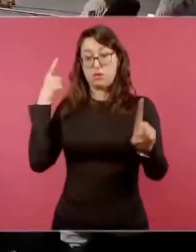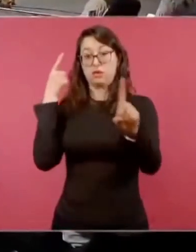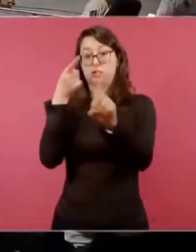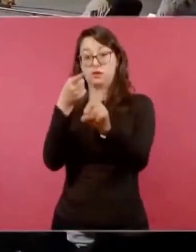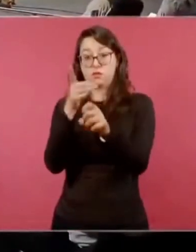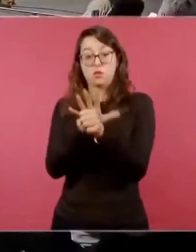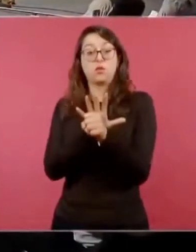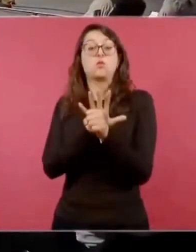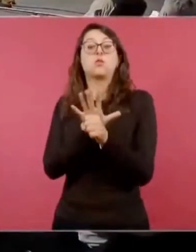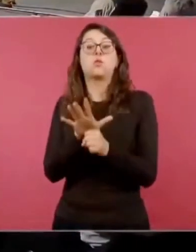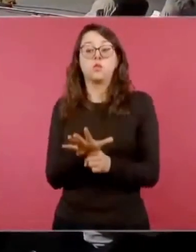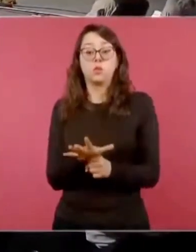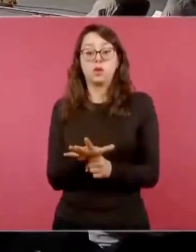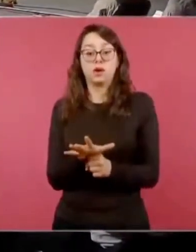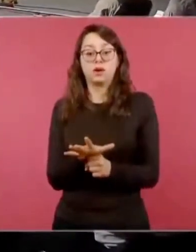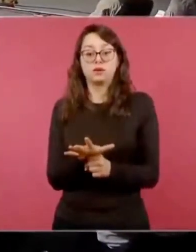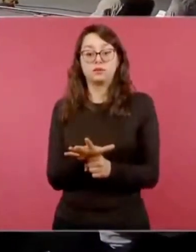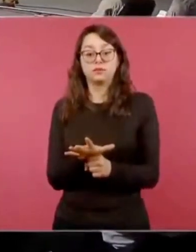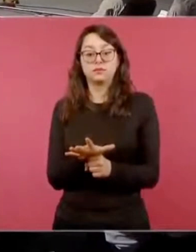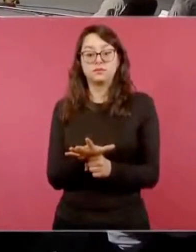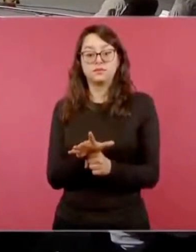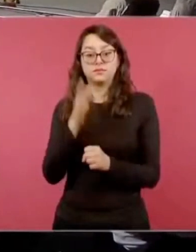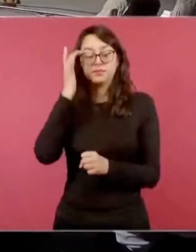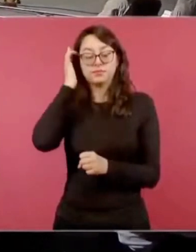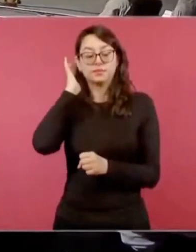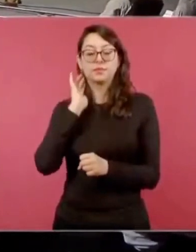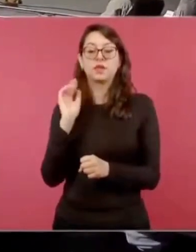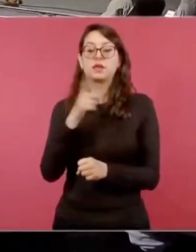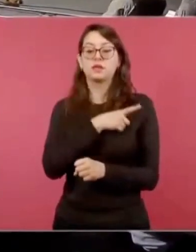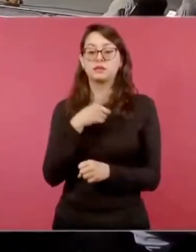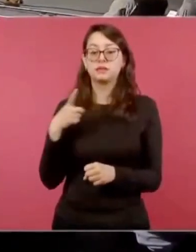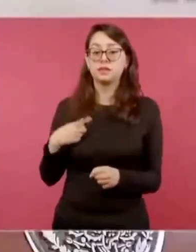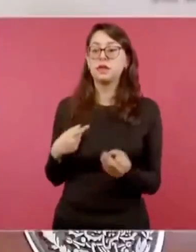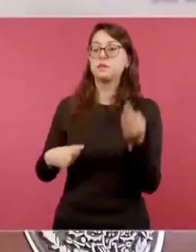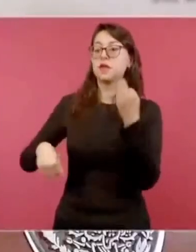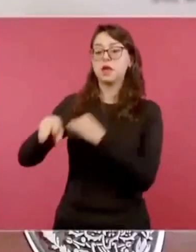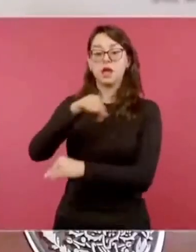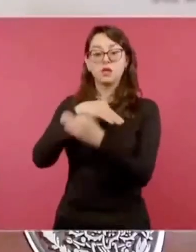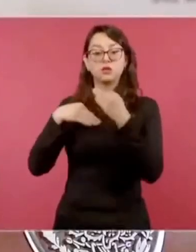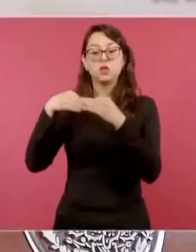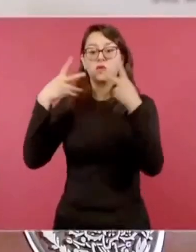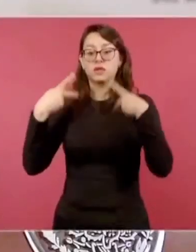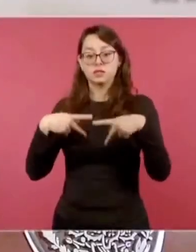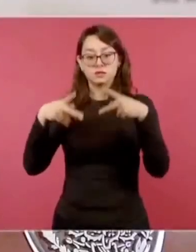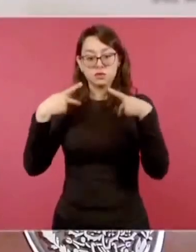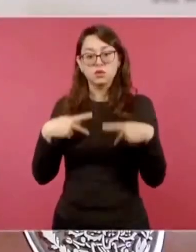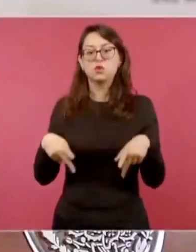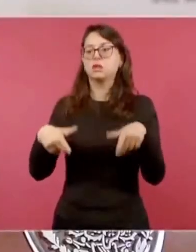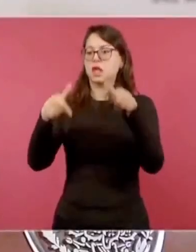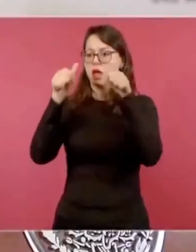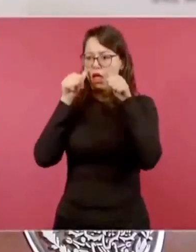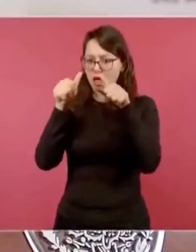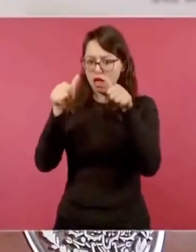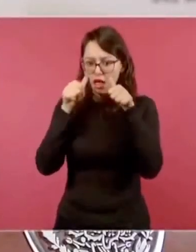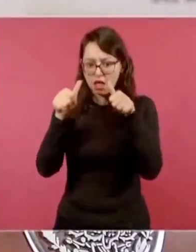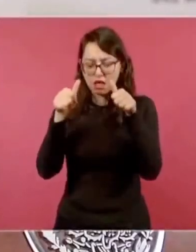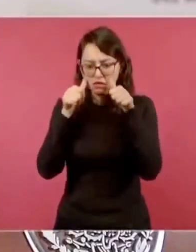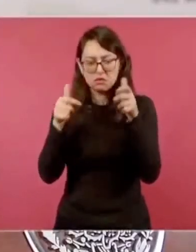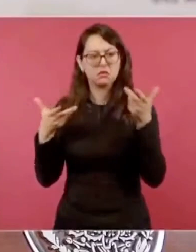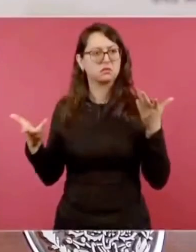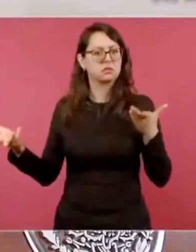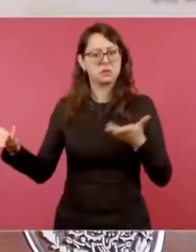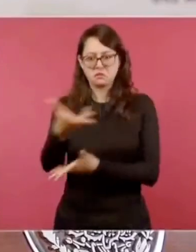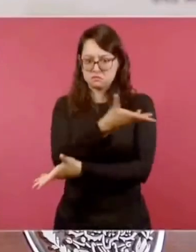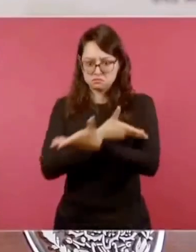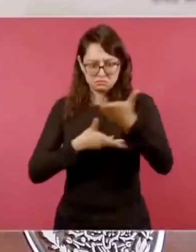en respetar, atender y escuchar a todas y todos, pero